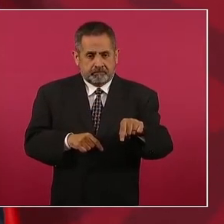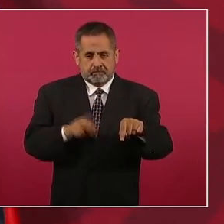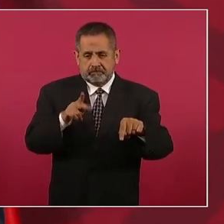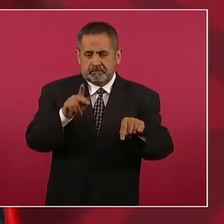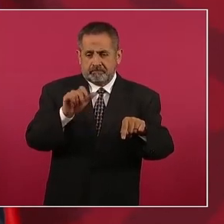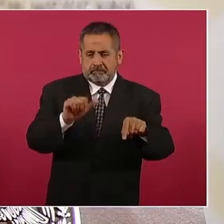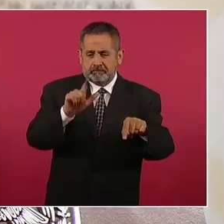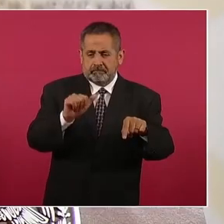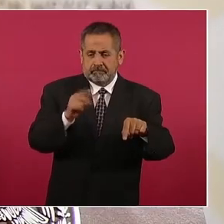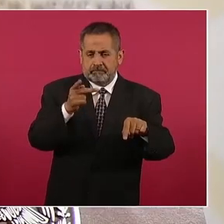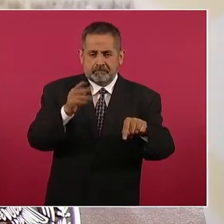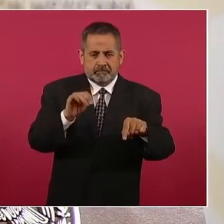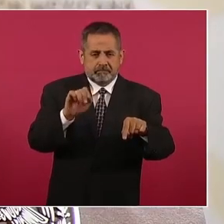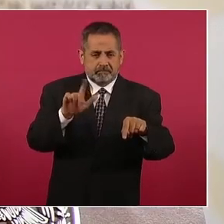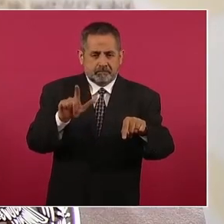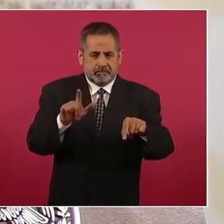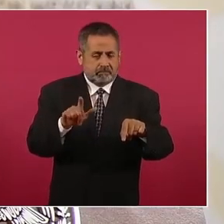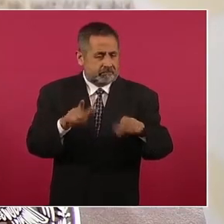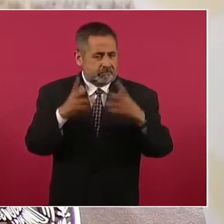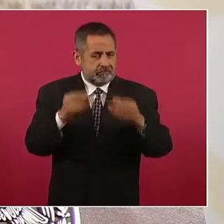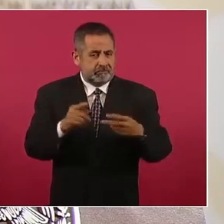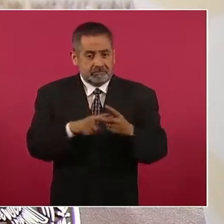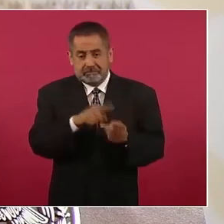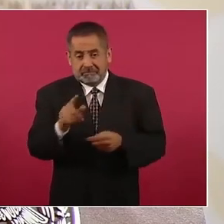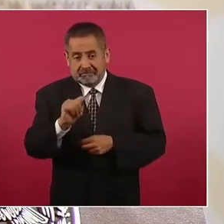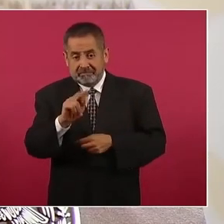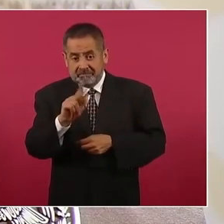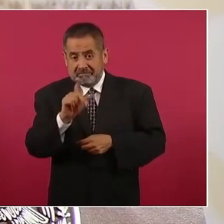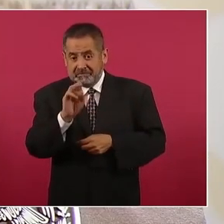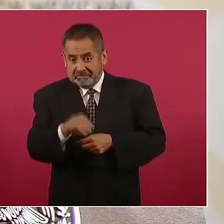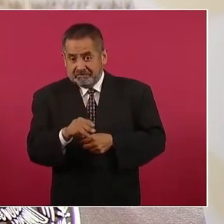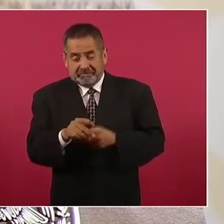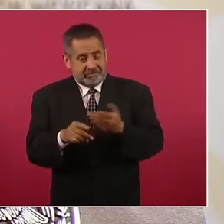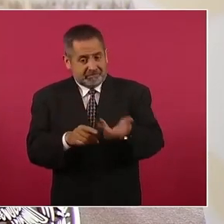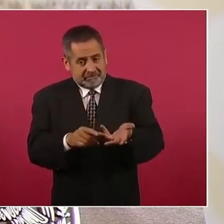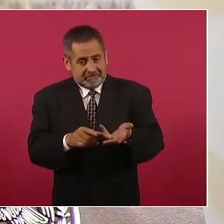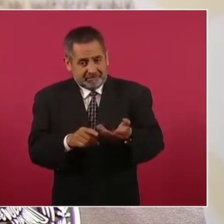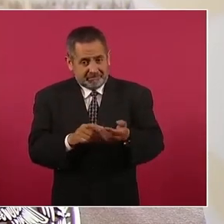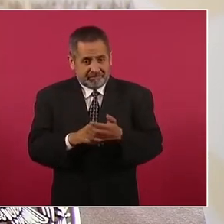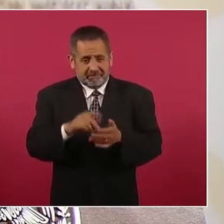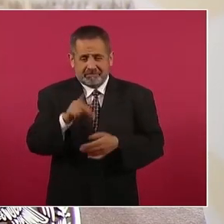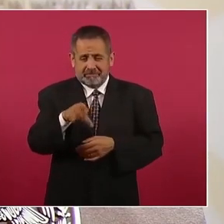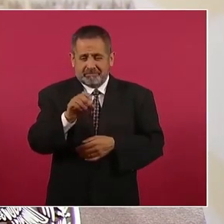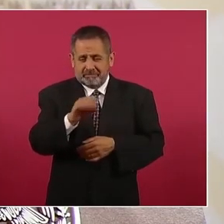Calakmul, y bueno, Tulum y Cobá,